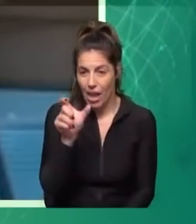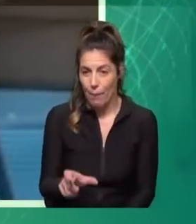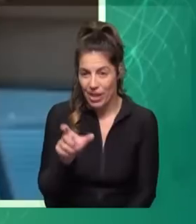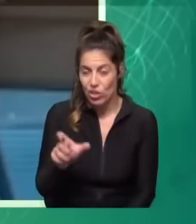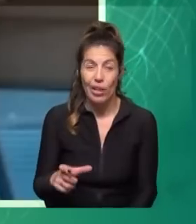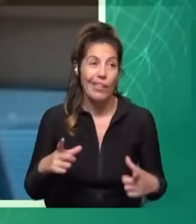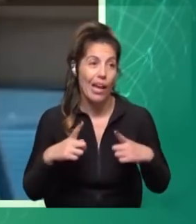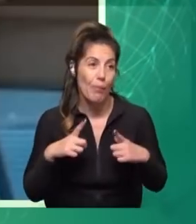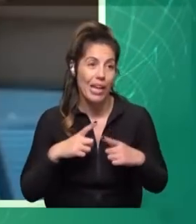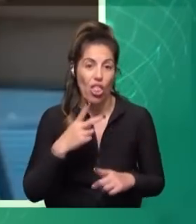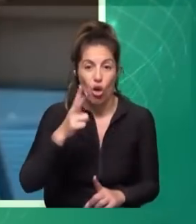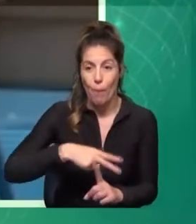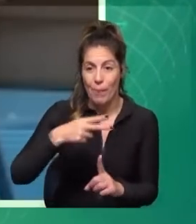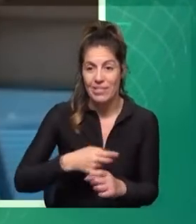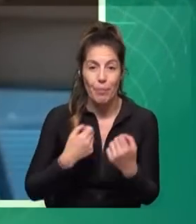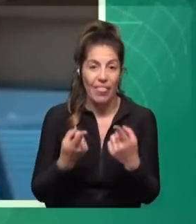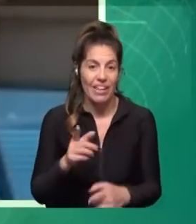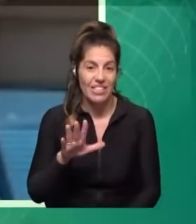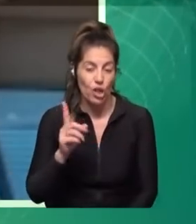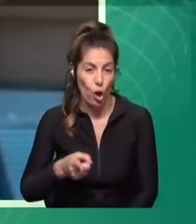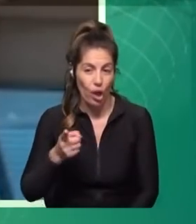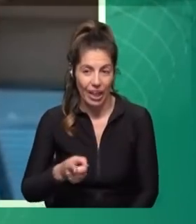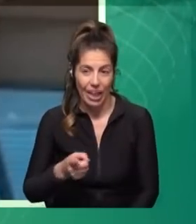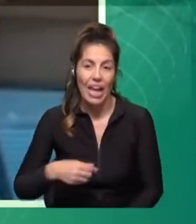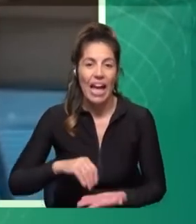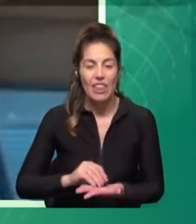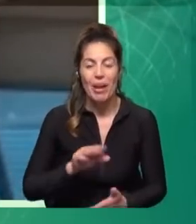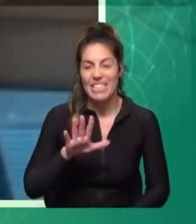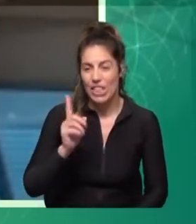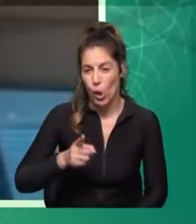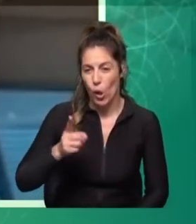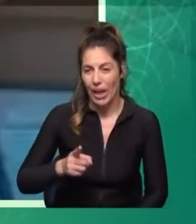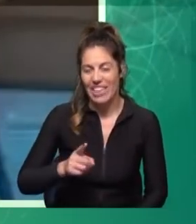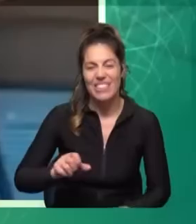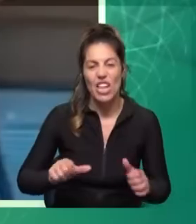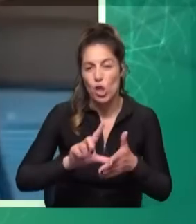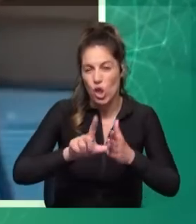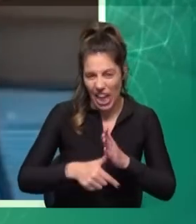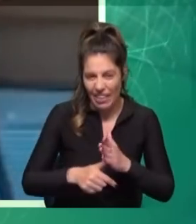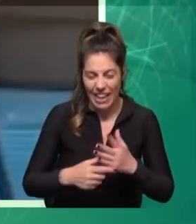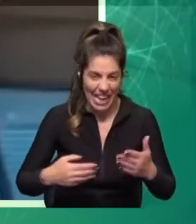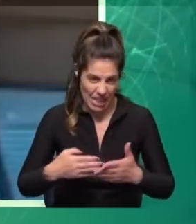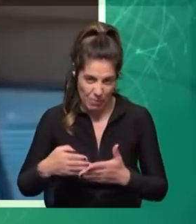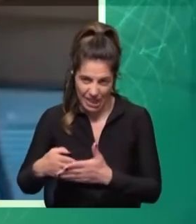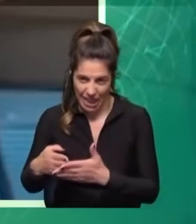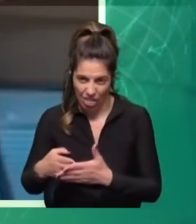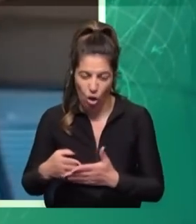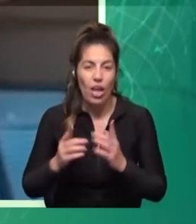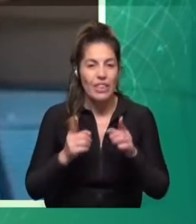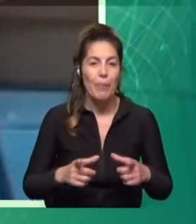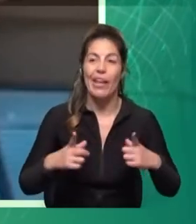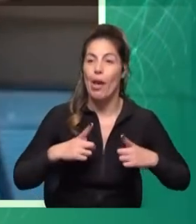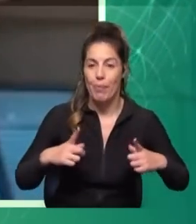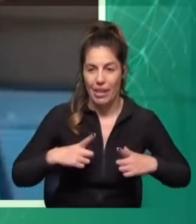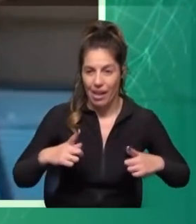que esperar dos meses para recibir cinco G además que es el 5g se ha hecho tarde y muy limitado encima hay que esperar